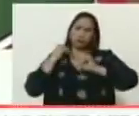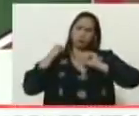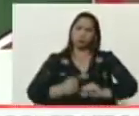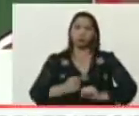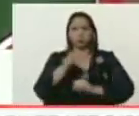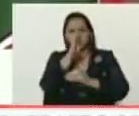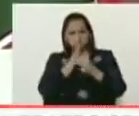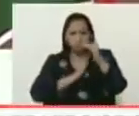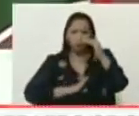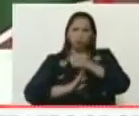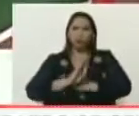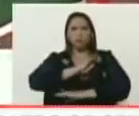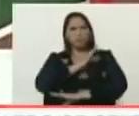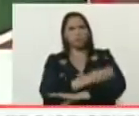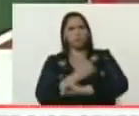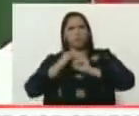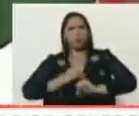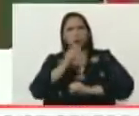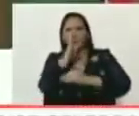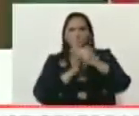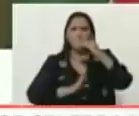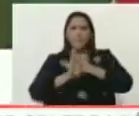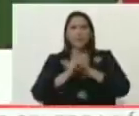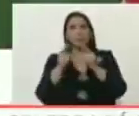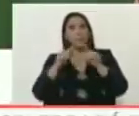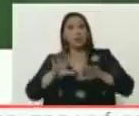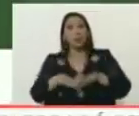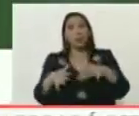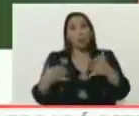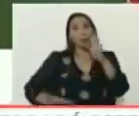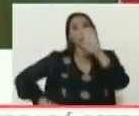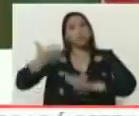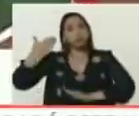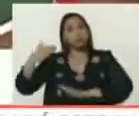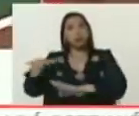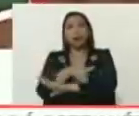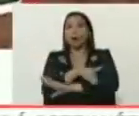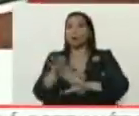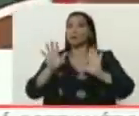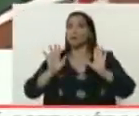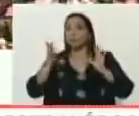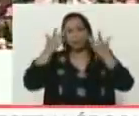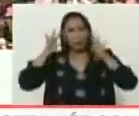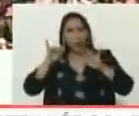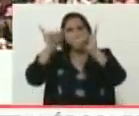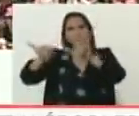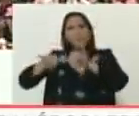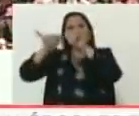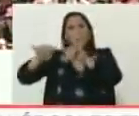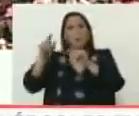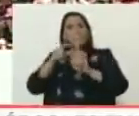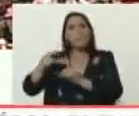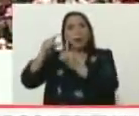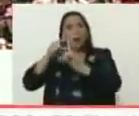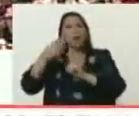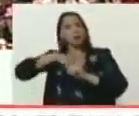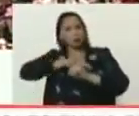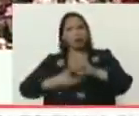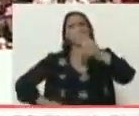noble, valiente, humilde, pero que cuando sale, según su propia consigna, si